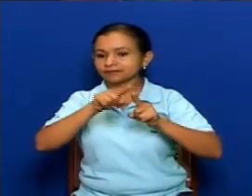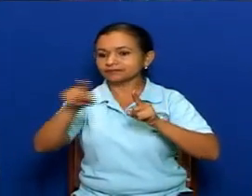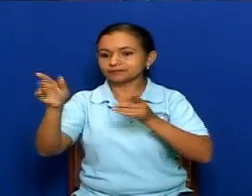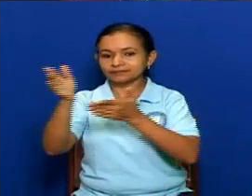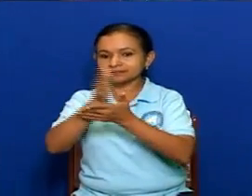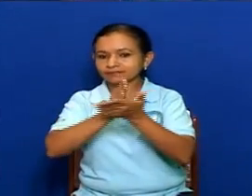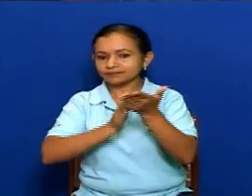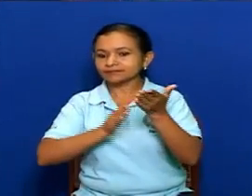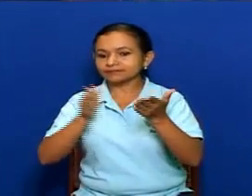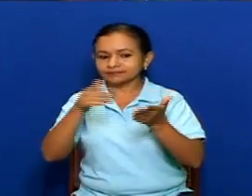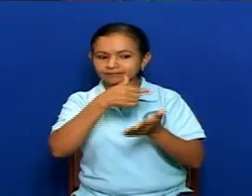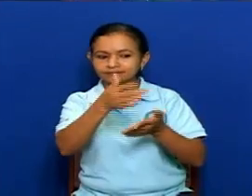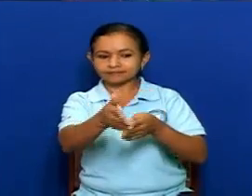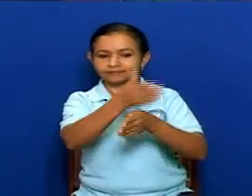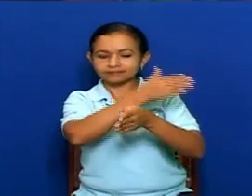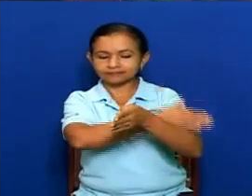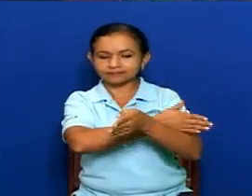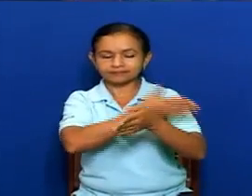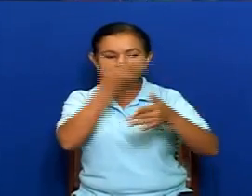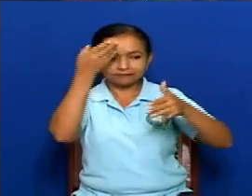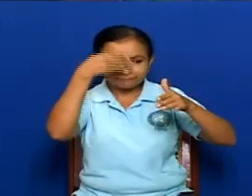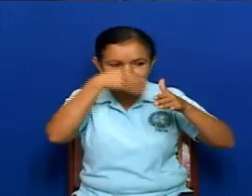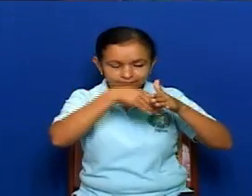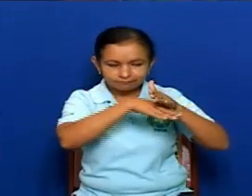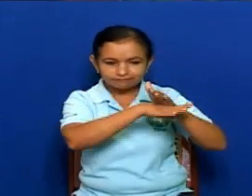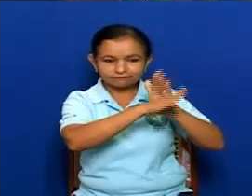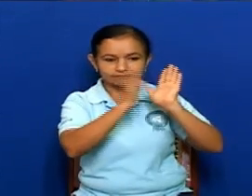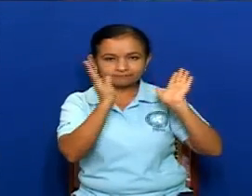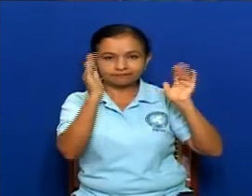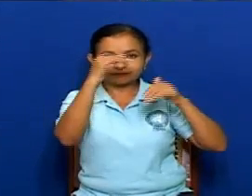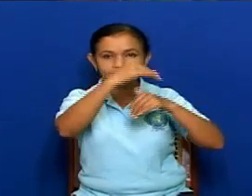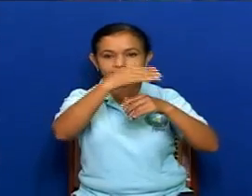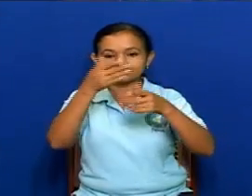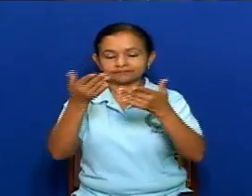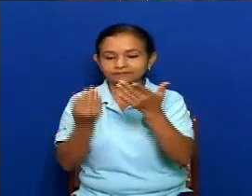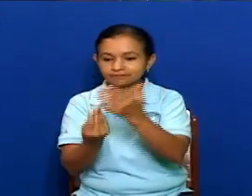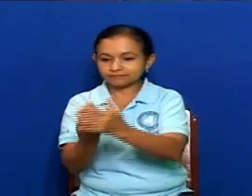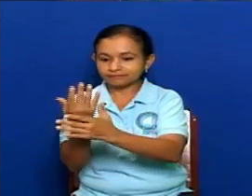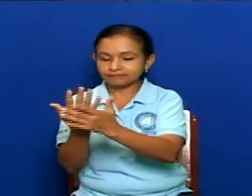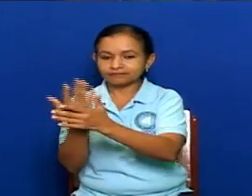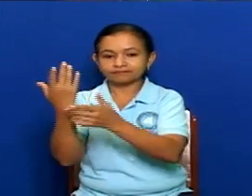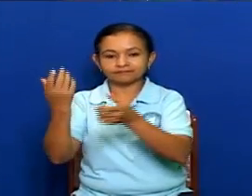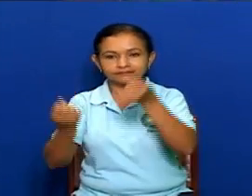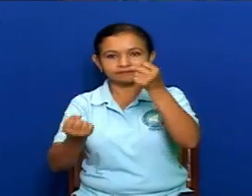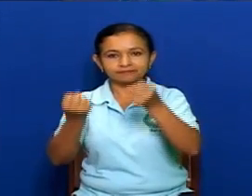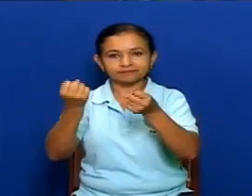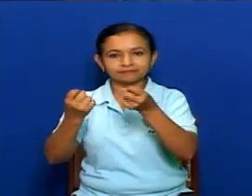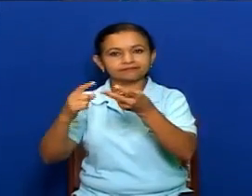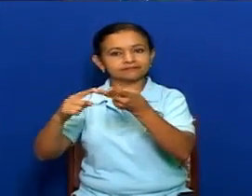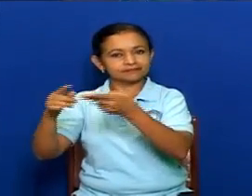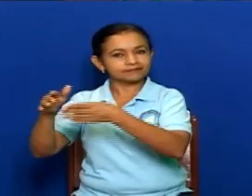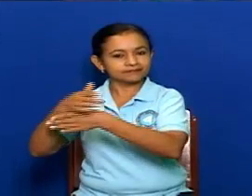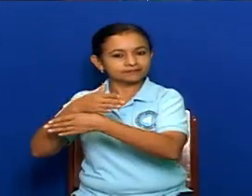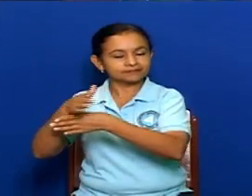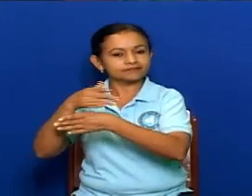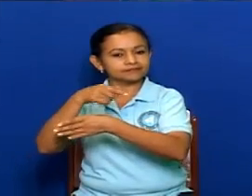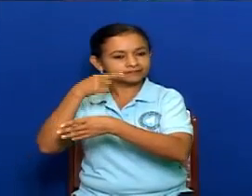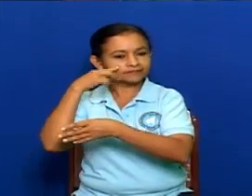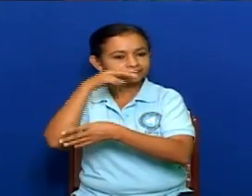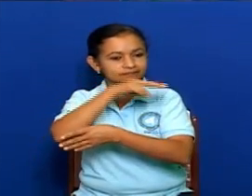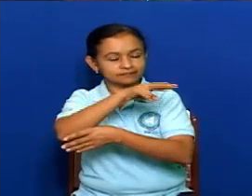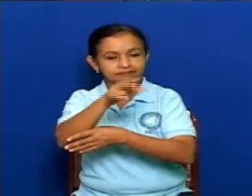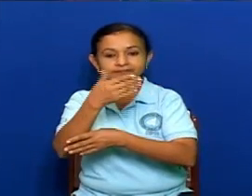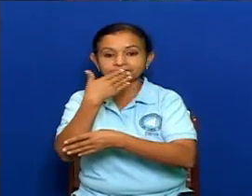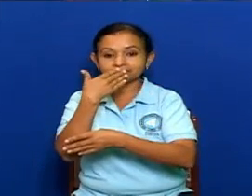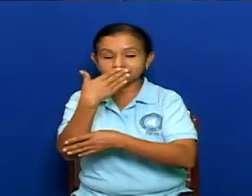han participado compañeros de bodega, han participado compañeros de jardinería, han participado conductores, y hemos hecho y hemos visto los